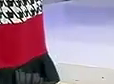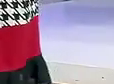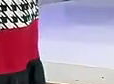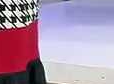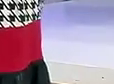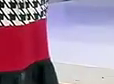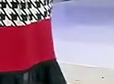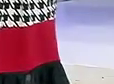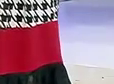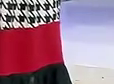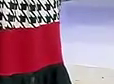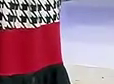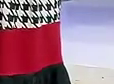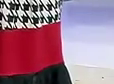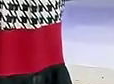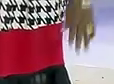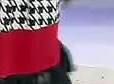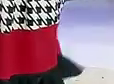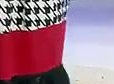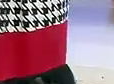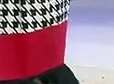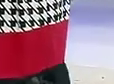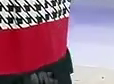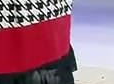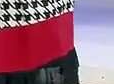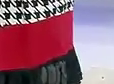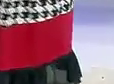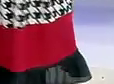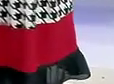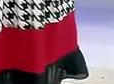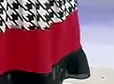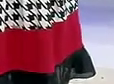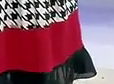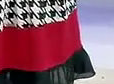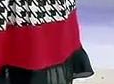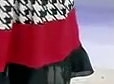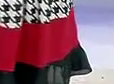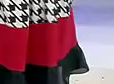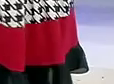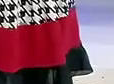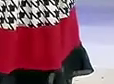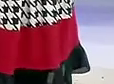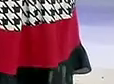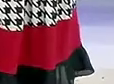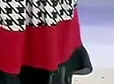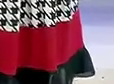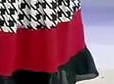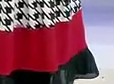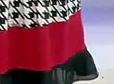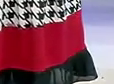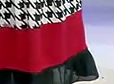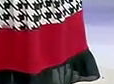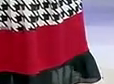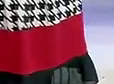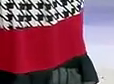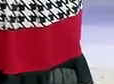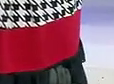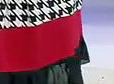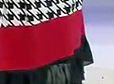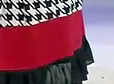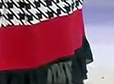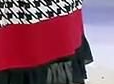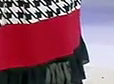viernes! ¡Levántate, cuerpo vago! Y hablando de cuerpo vago, pero ella no es cuerpo vago. Ella es un